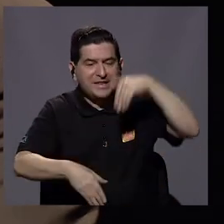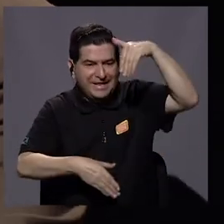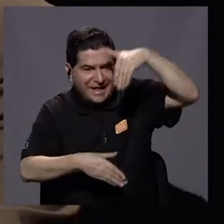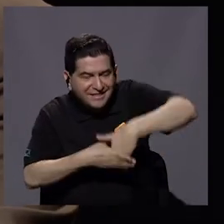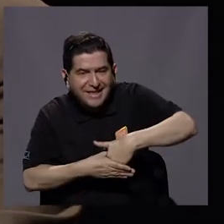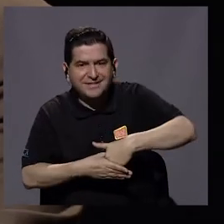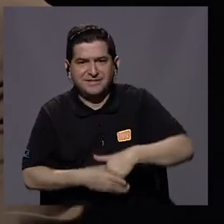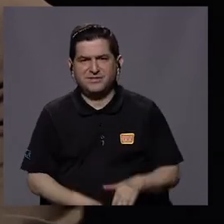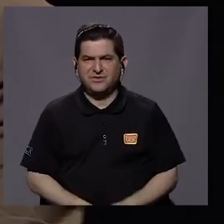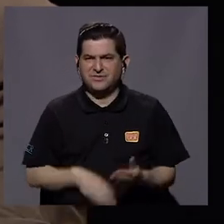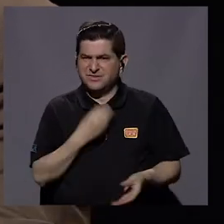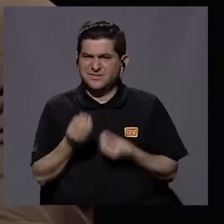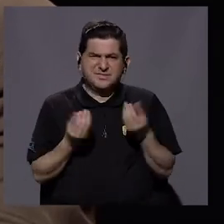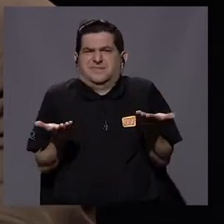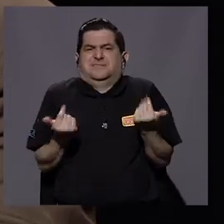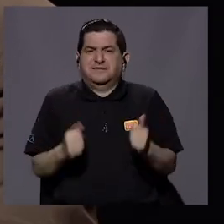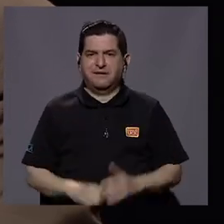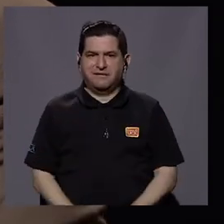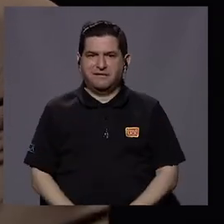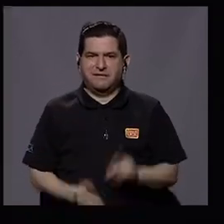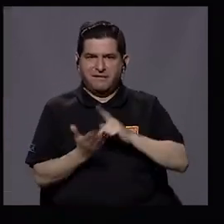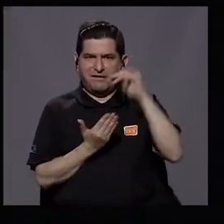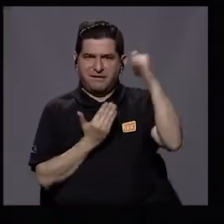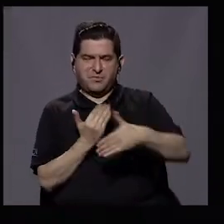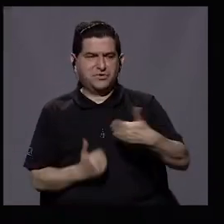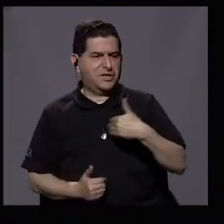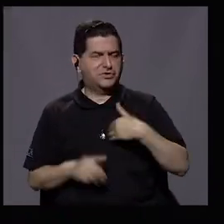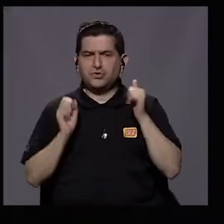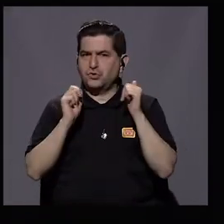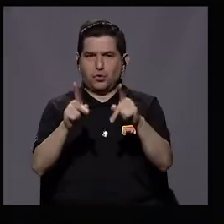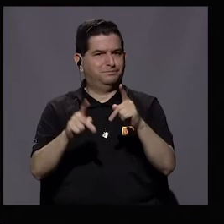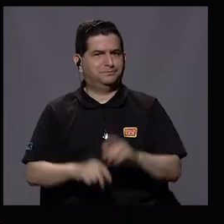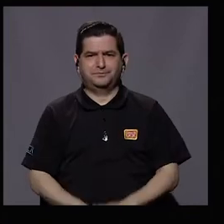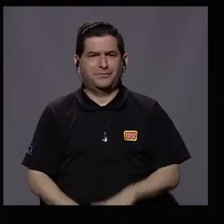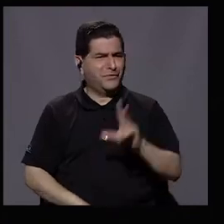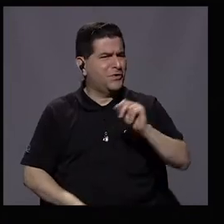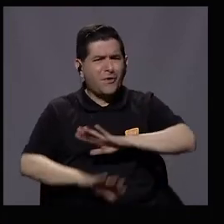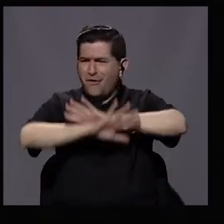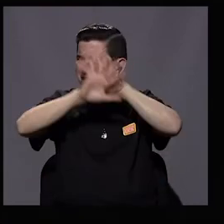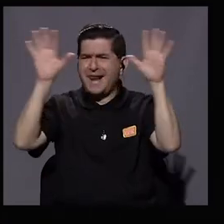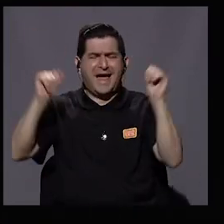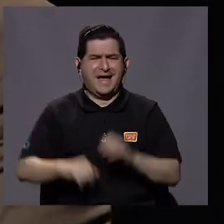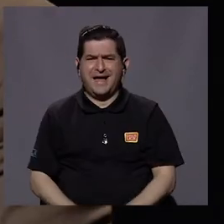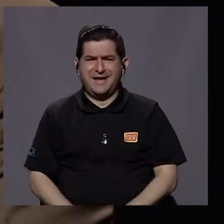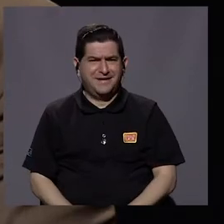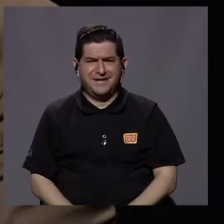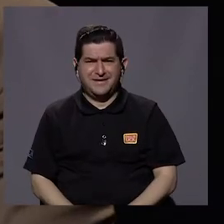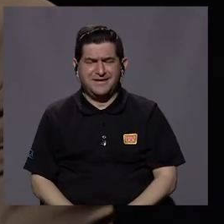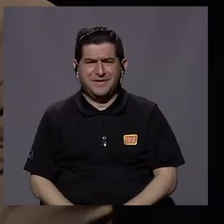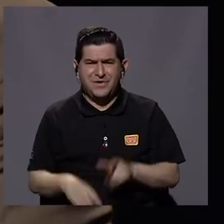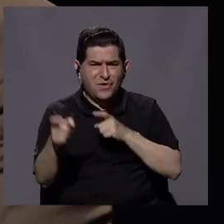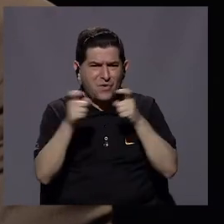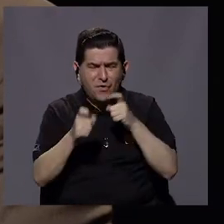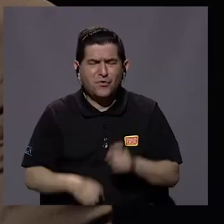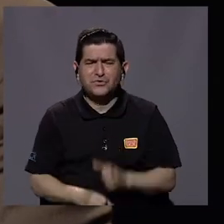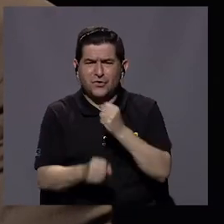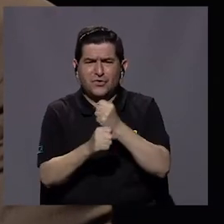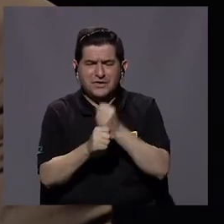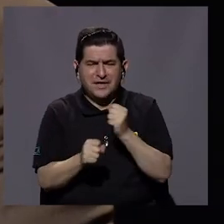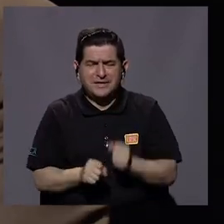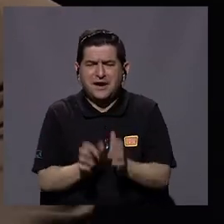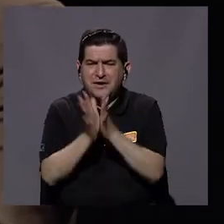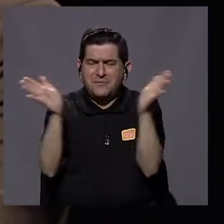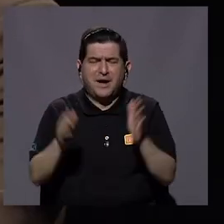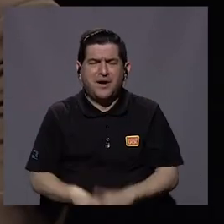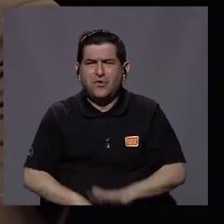es a lo interno. Entonces, ¿qué es lo que estamos haciendo? Digamos, un proyecto que no tiene cabida en términos de que no es claro, porque la rectoría del empleo público no es